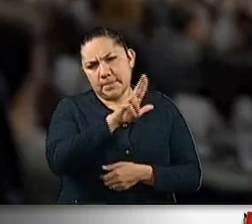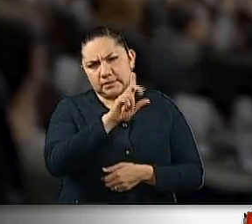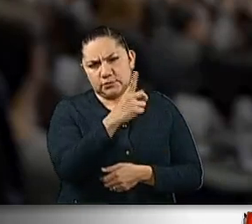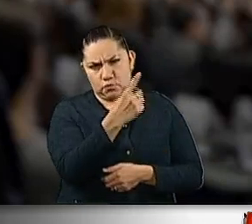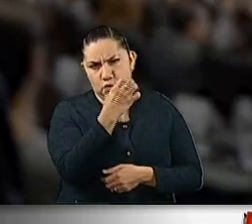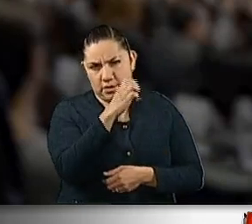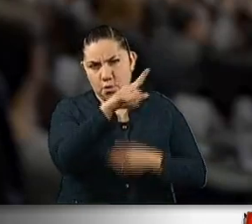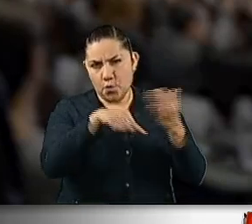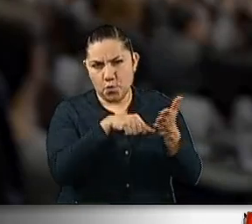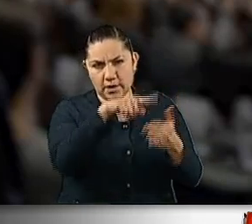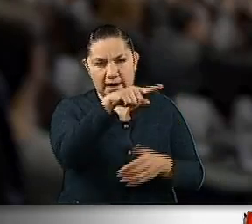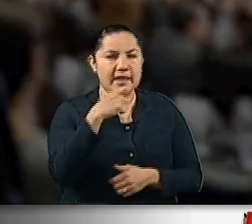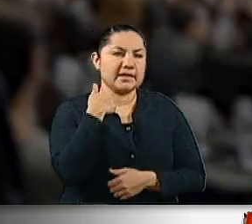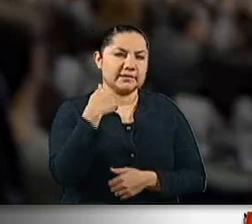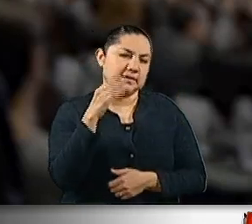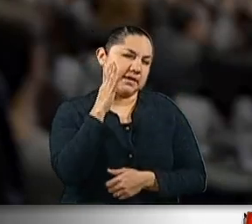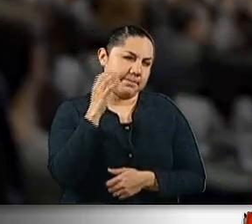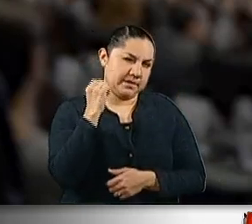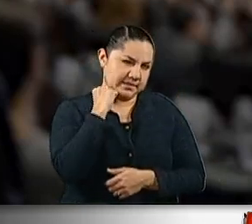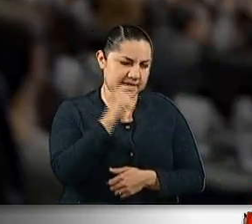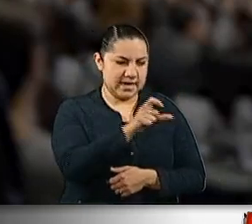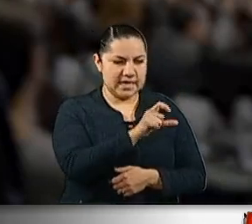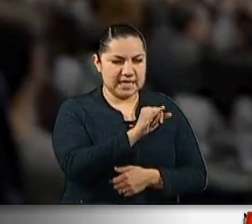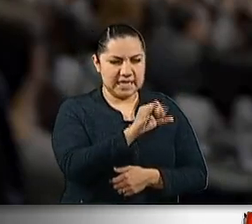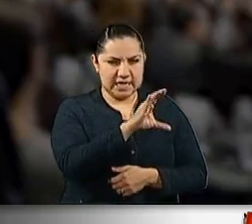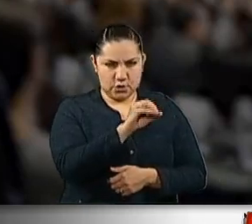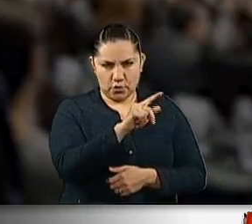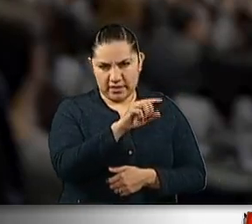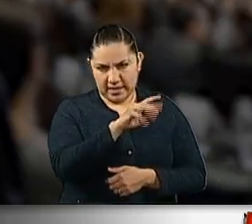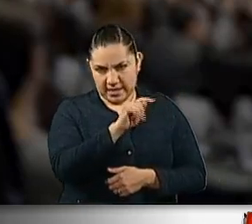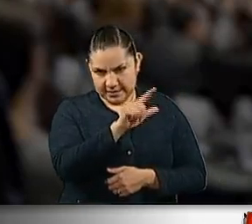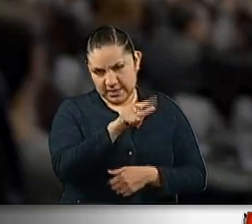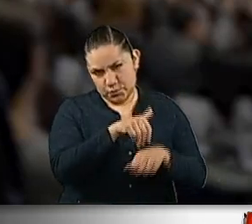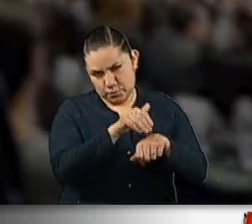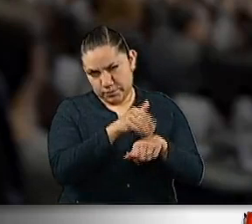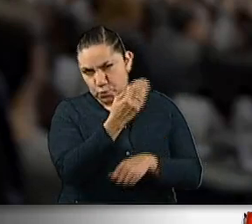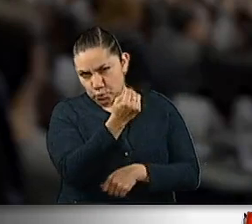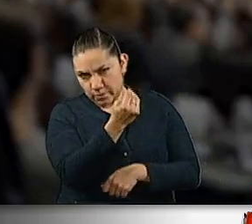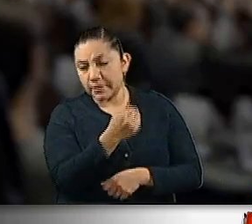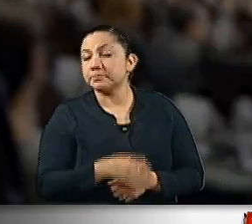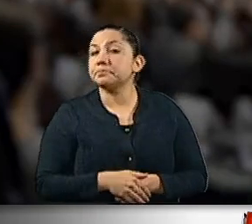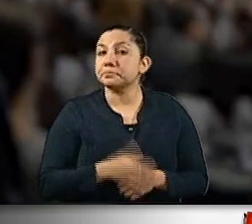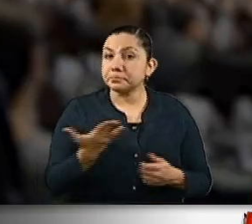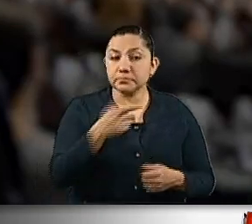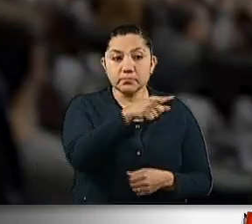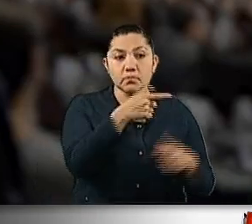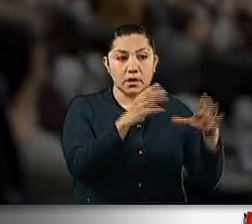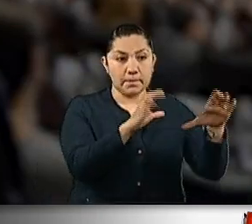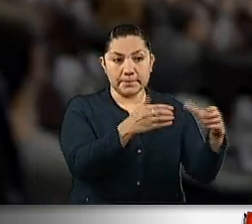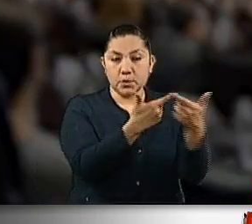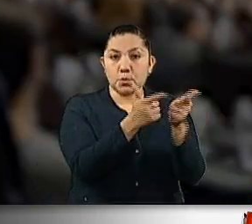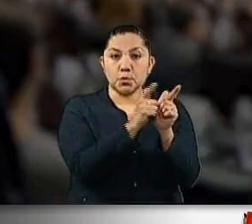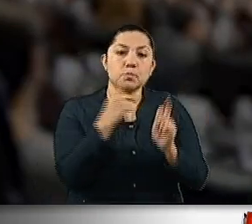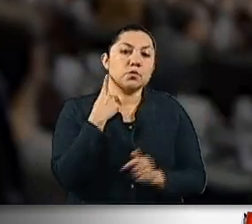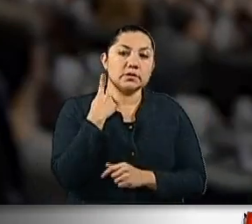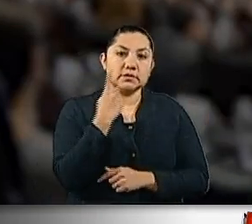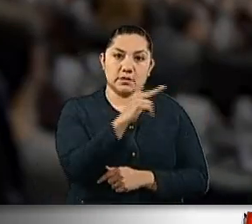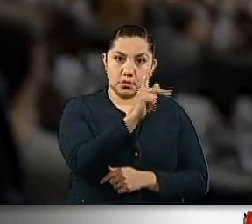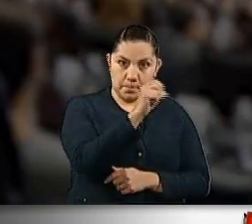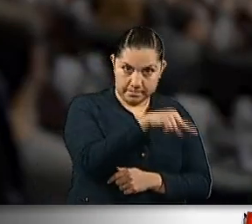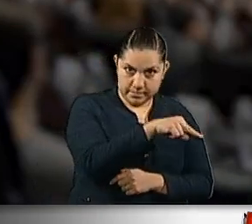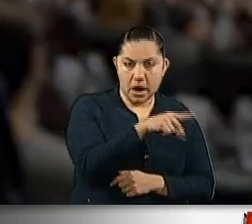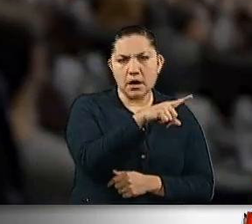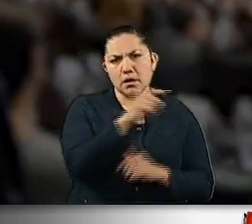en Xicoténcatl número nueve sede histórica del senado en tanto el grupo parlamentario del pan se reunirá los días